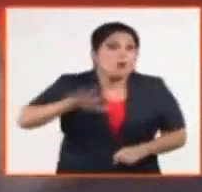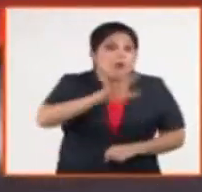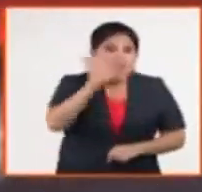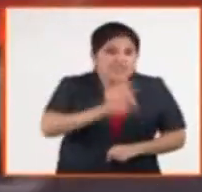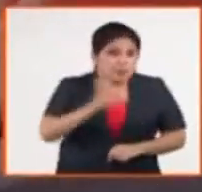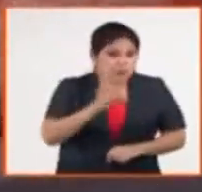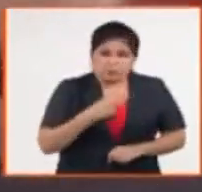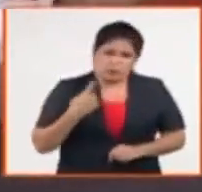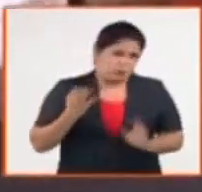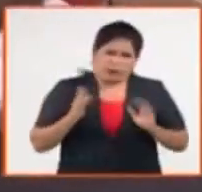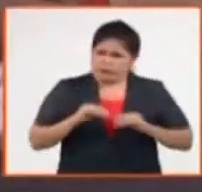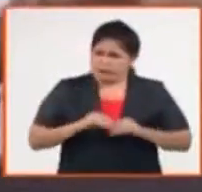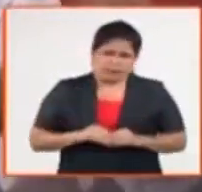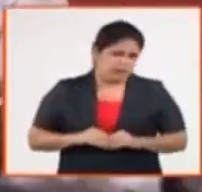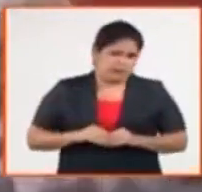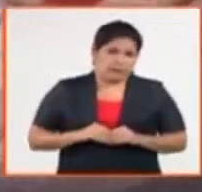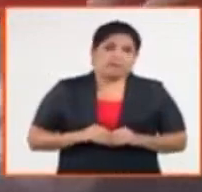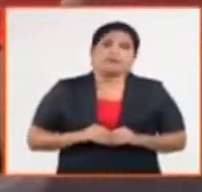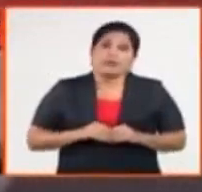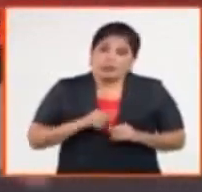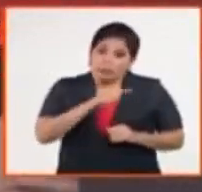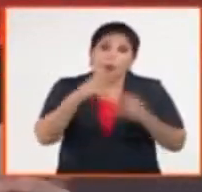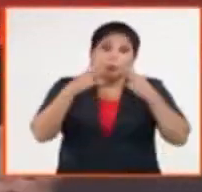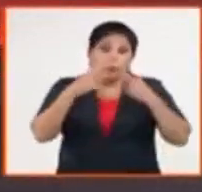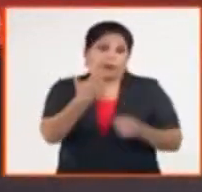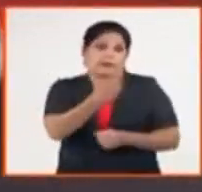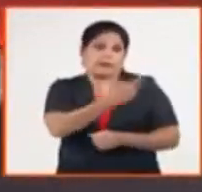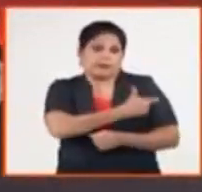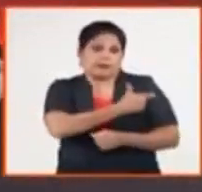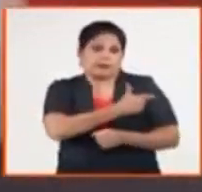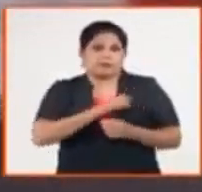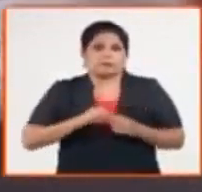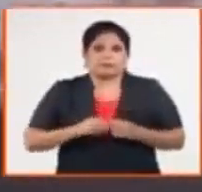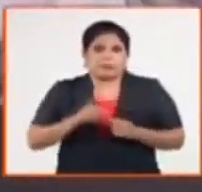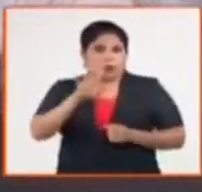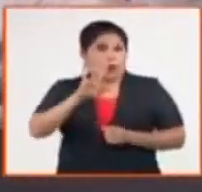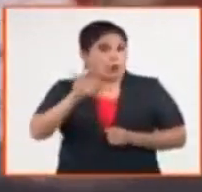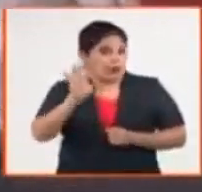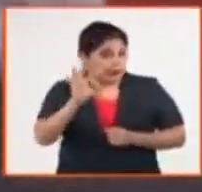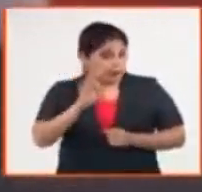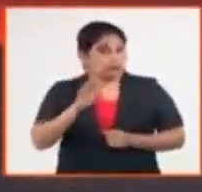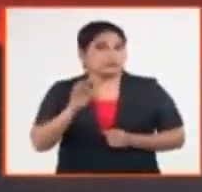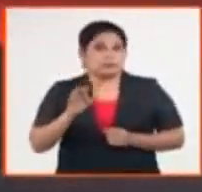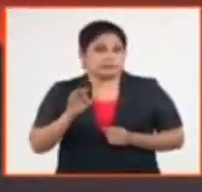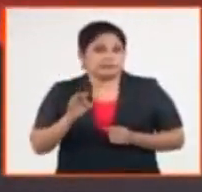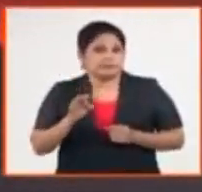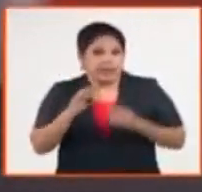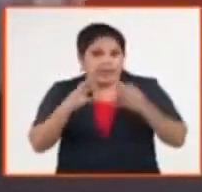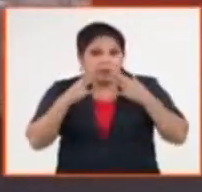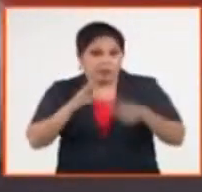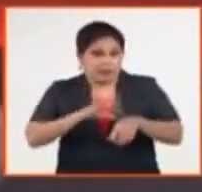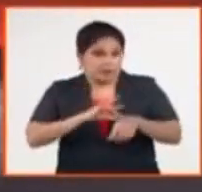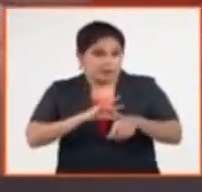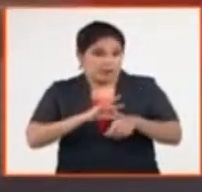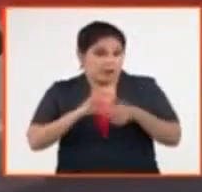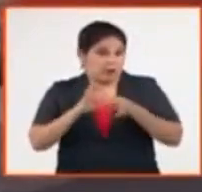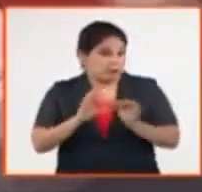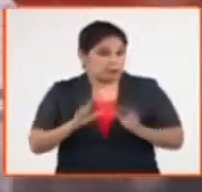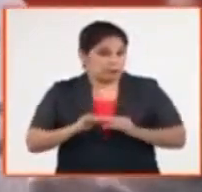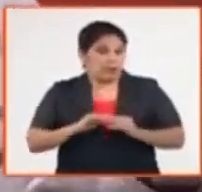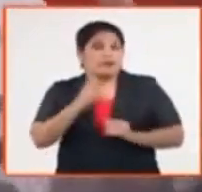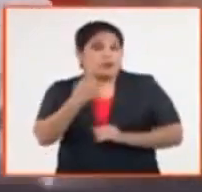100%. Pero eso no quiere decir que no hay una efectividad en las vacunas. Pero es 90%. Es 90% en la enfermedad severa. En